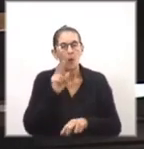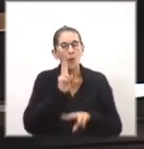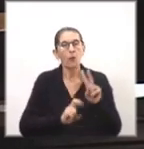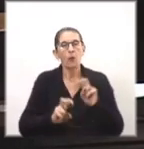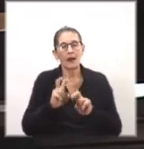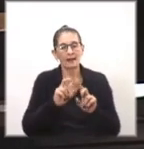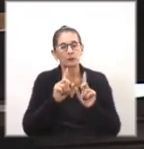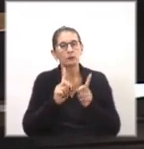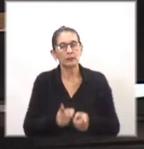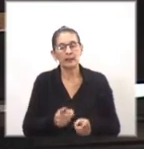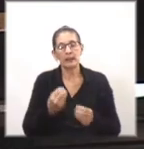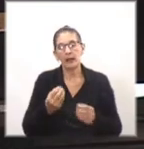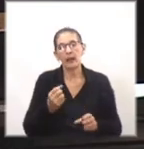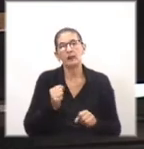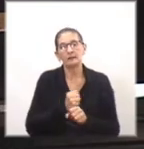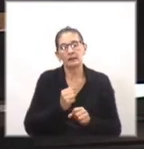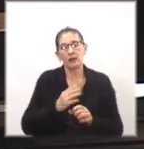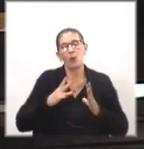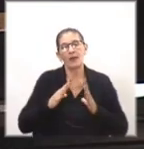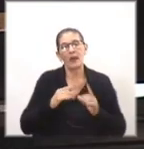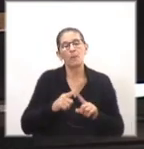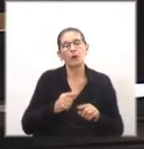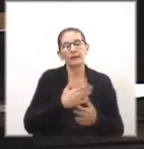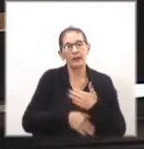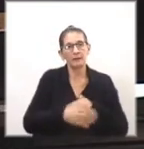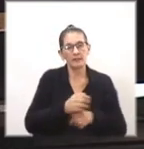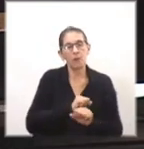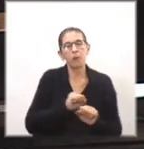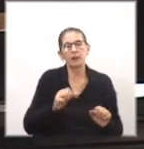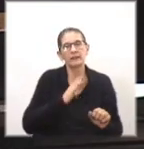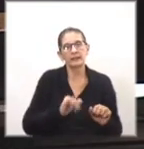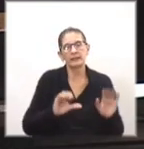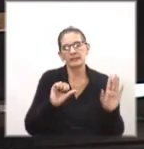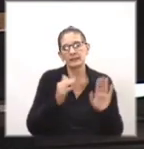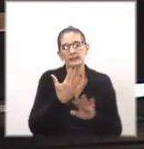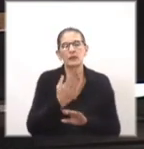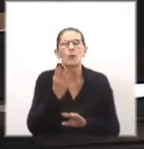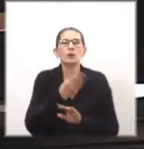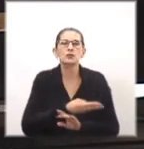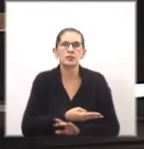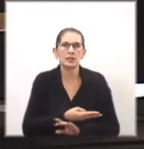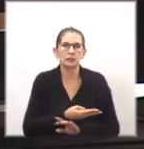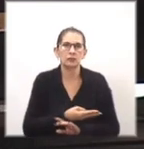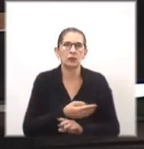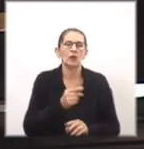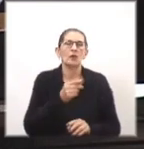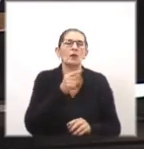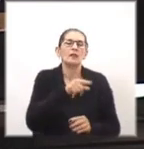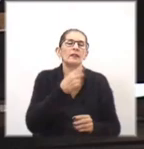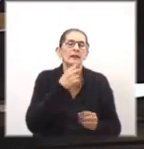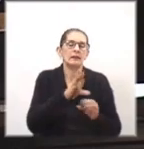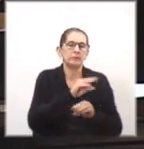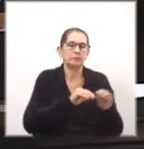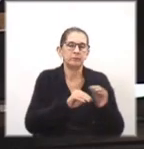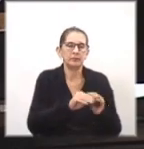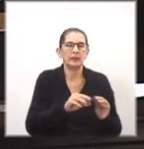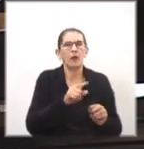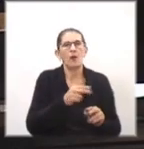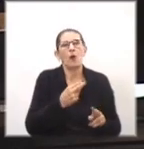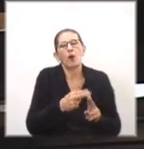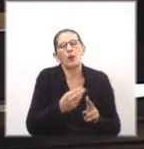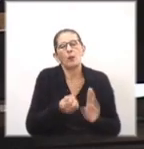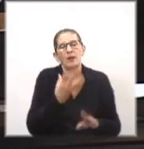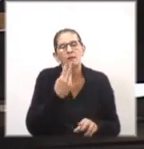que los trabajadores que se jubilan por discapacidad puedan tener un 65% de tasa de reemplazo o el nuevo nombre que se le